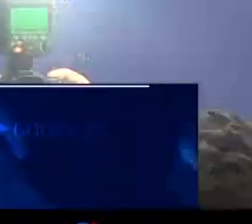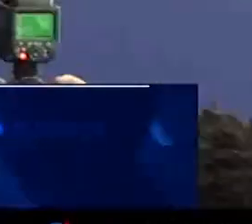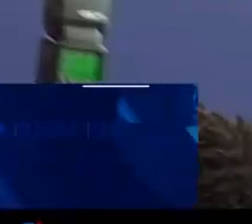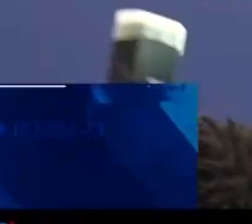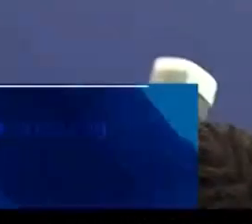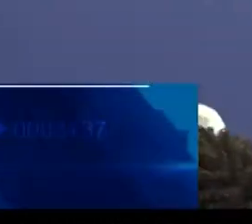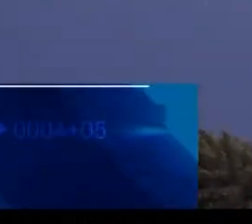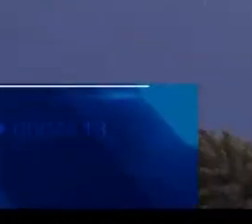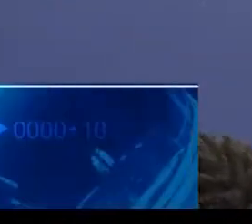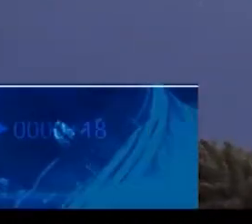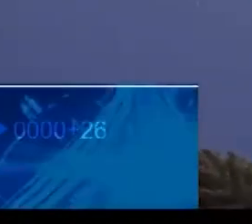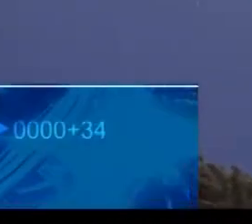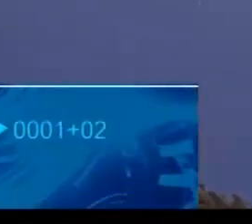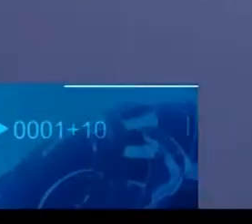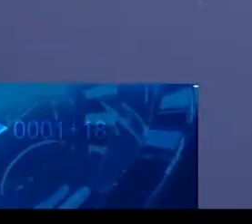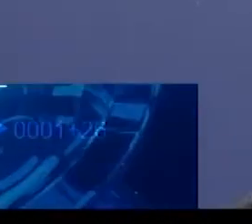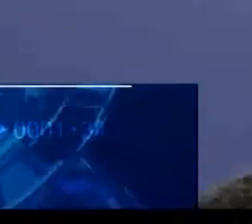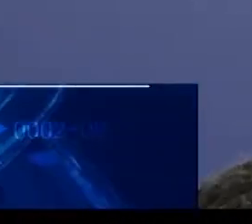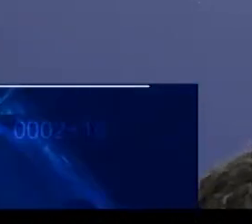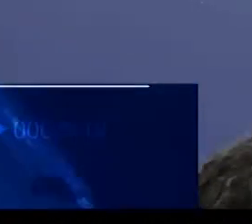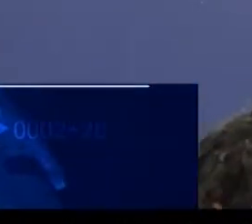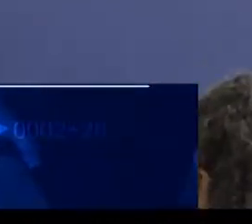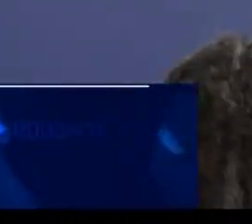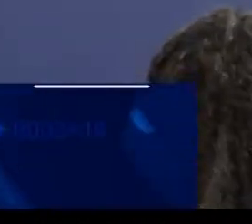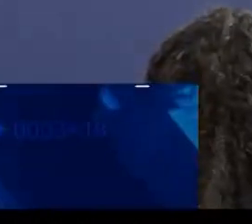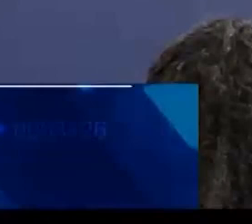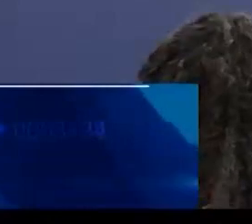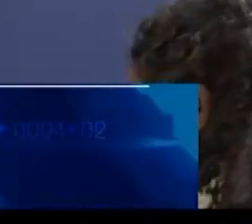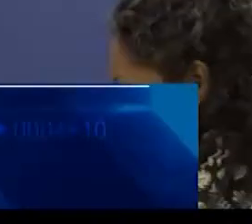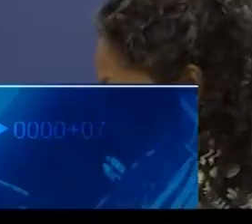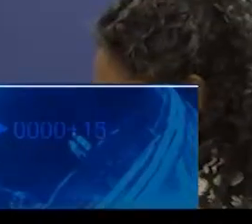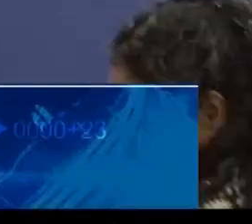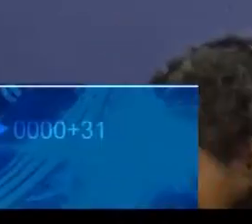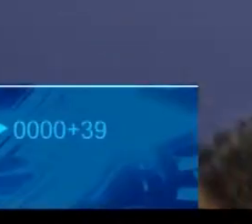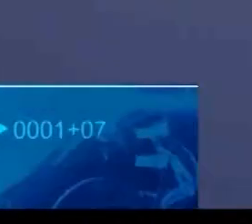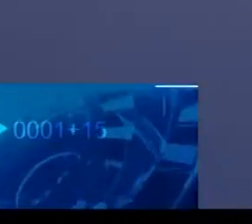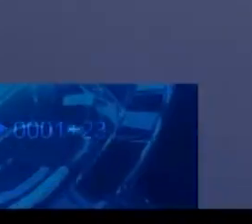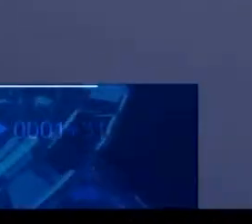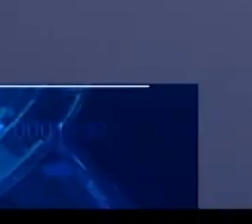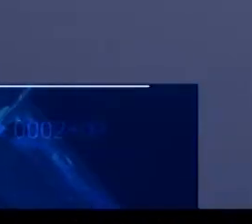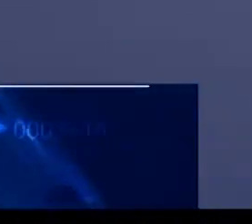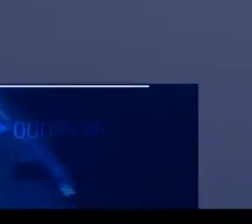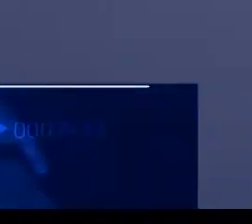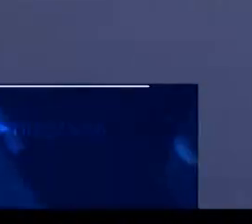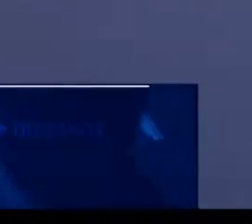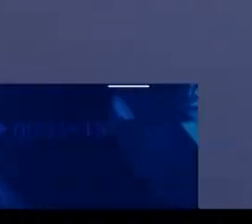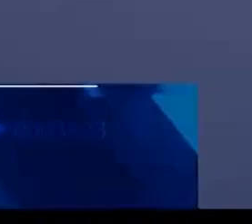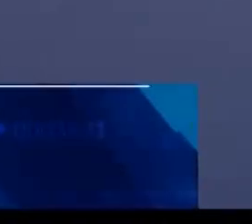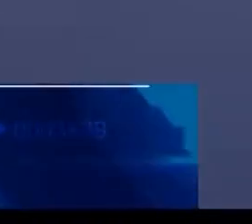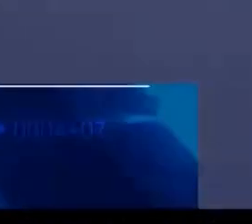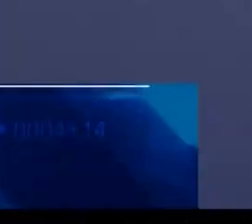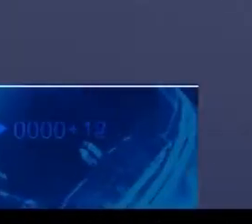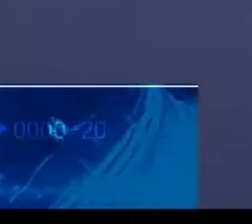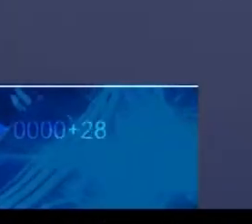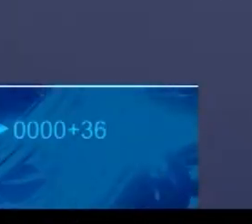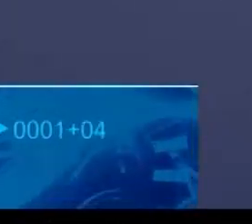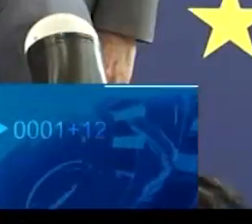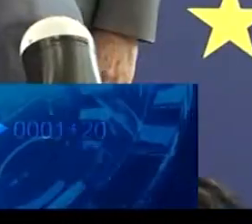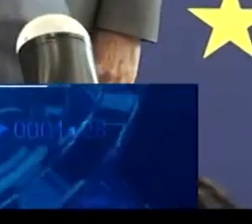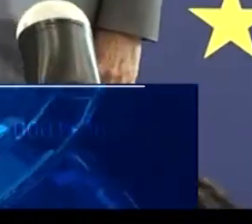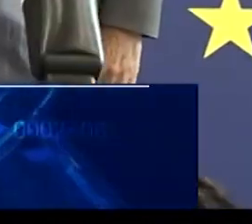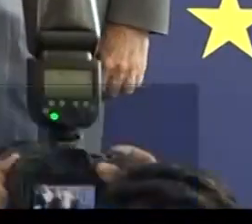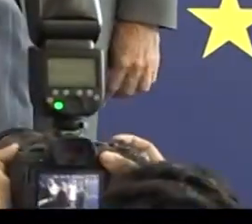Justicia. Actualmente ejerce como Procuradora General de la República, cargo que ocupa desde su nombramiento por el presidente Luis